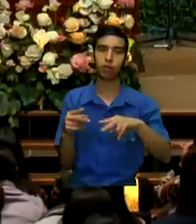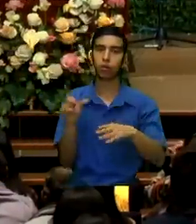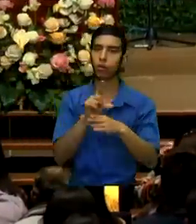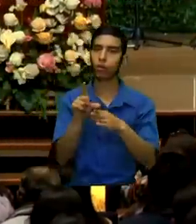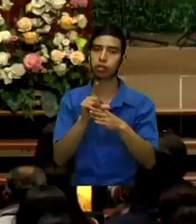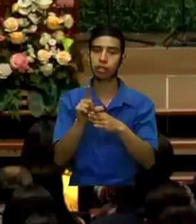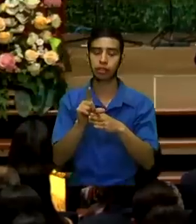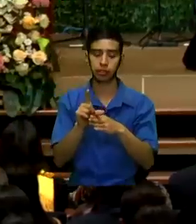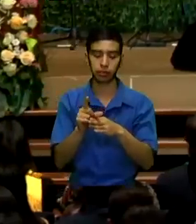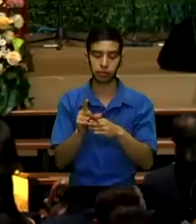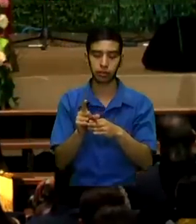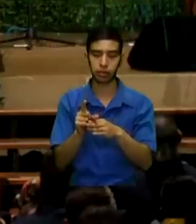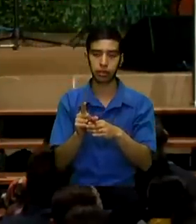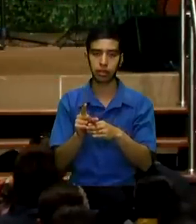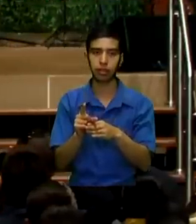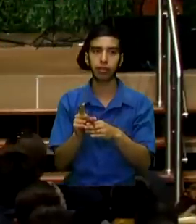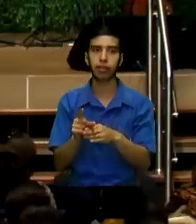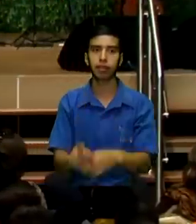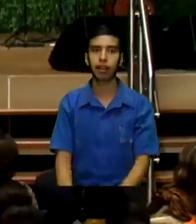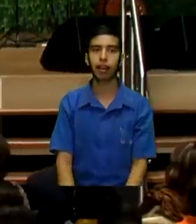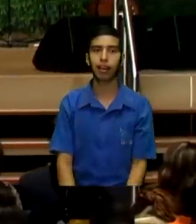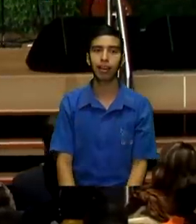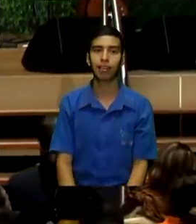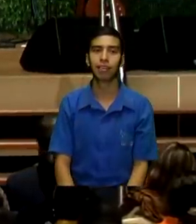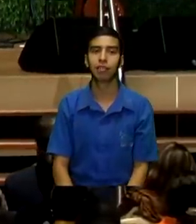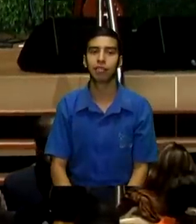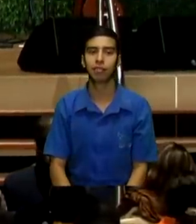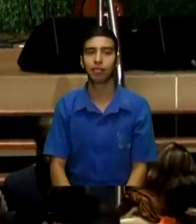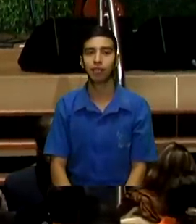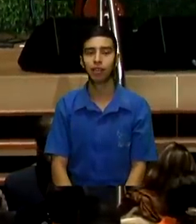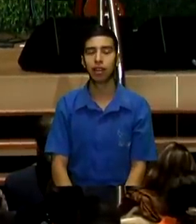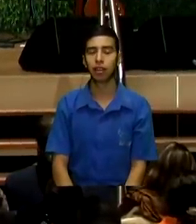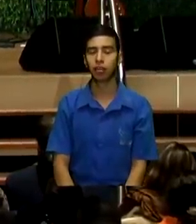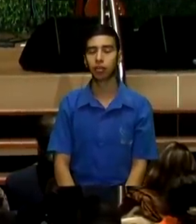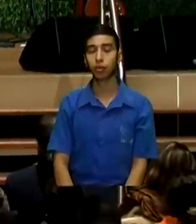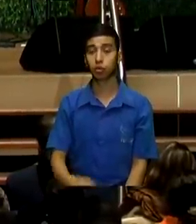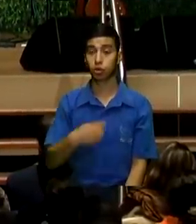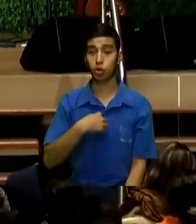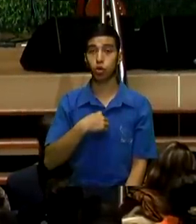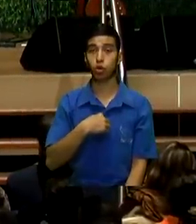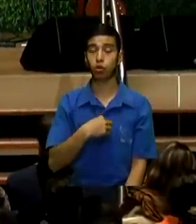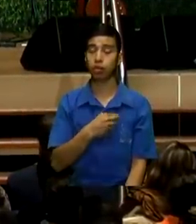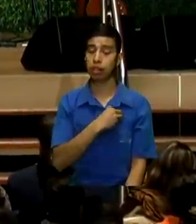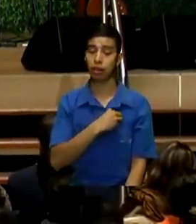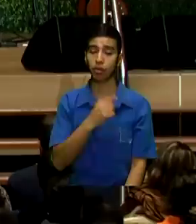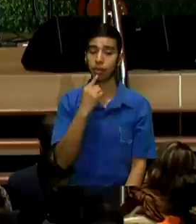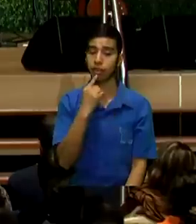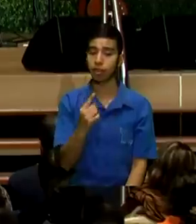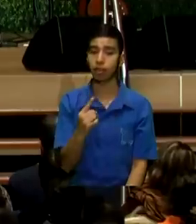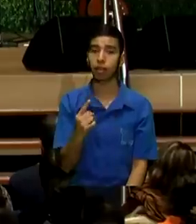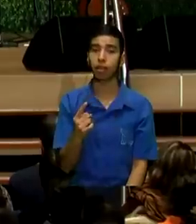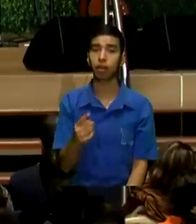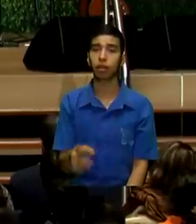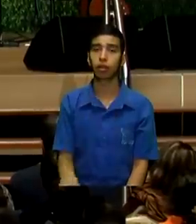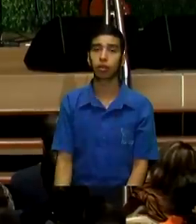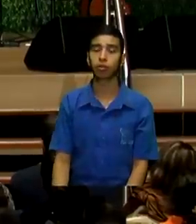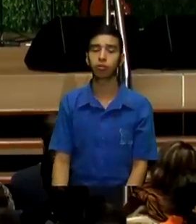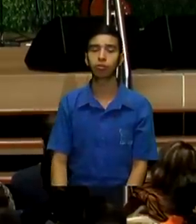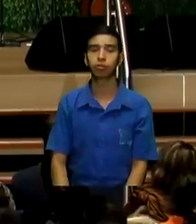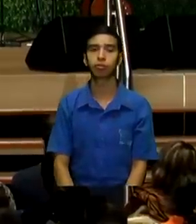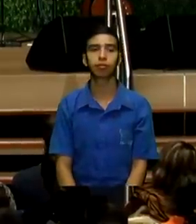Cardíacas. No vine a testificar, pero yo lo que le quiero decir es que tiene que saber que hay batallas.